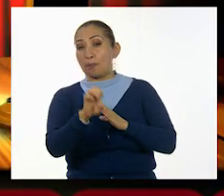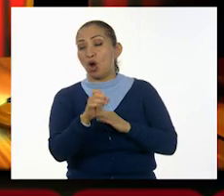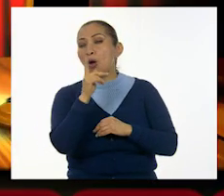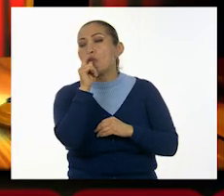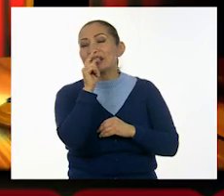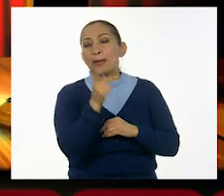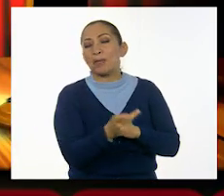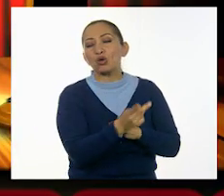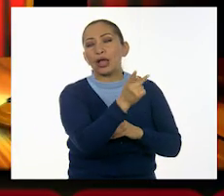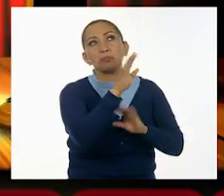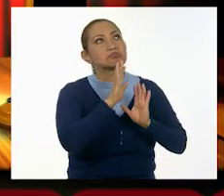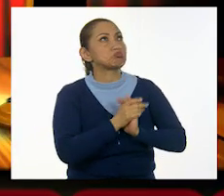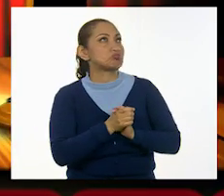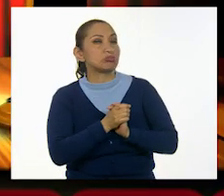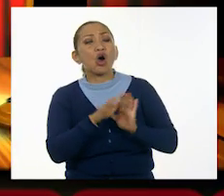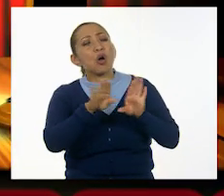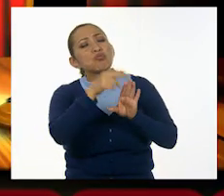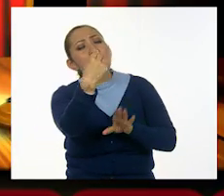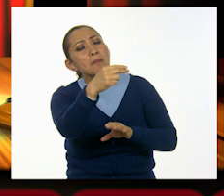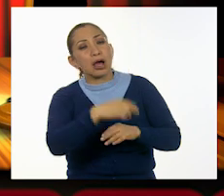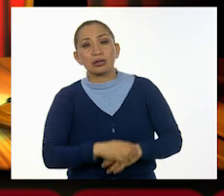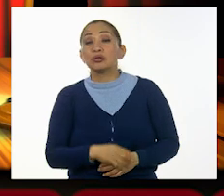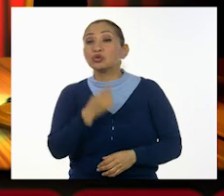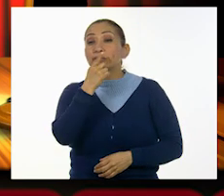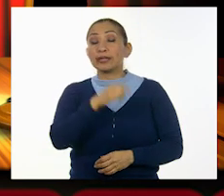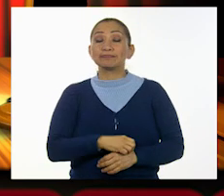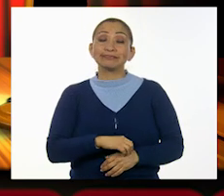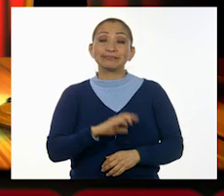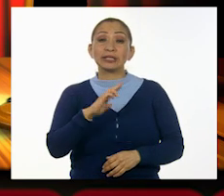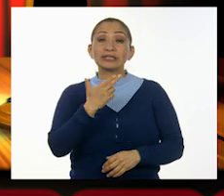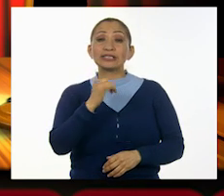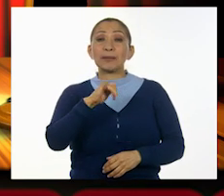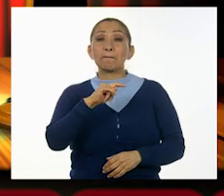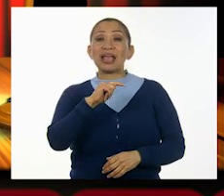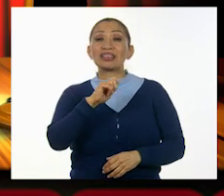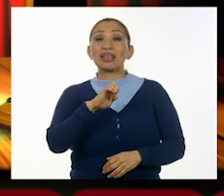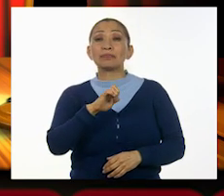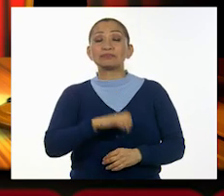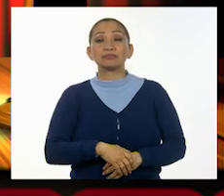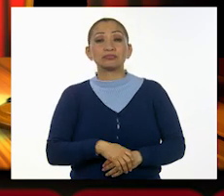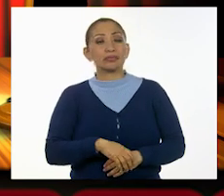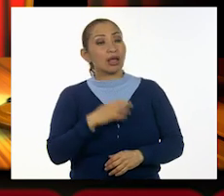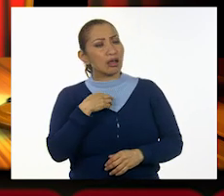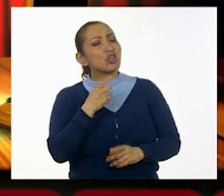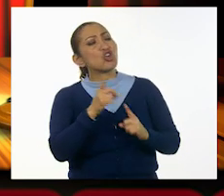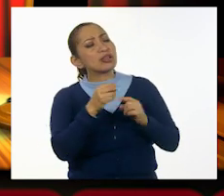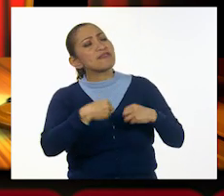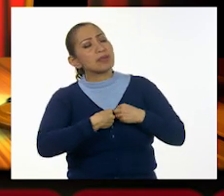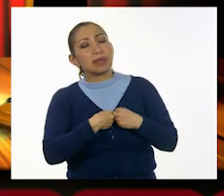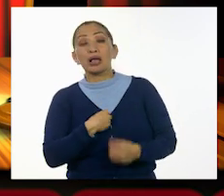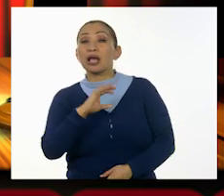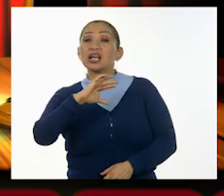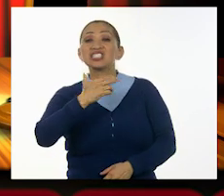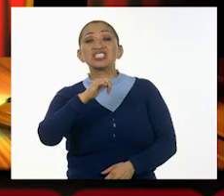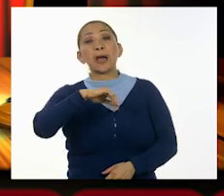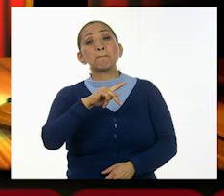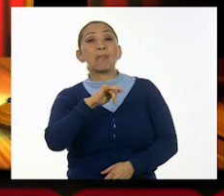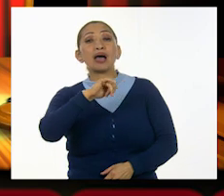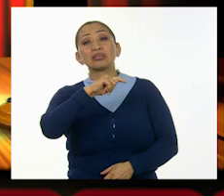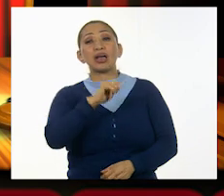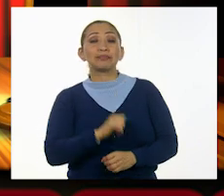el policía le va a preguntar cómo se llama. Usted dice chímpete. Le pregunta dónde vive.